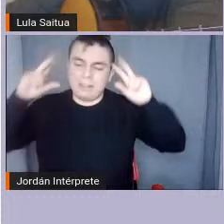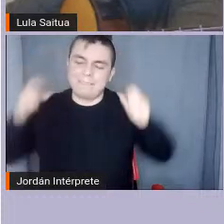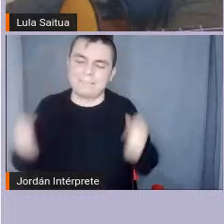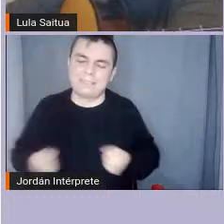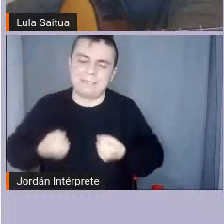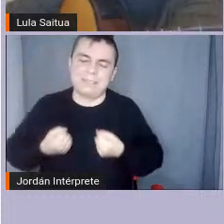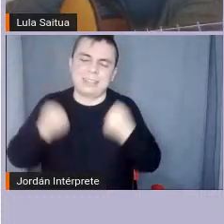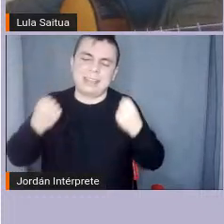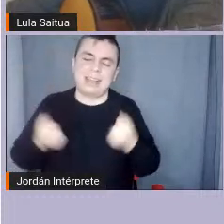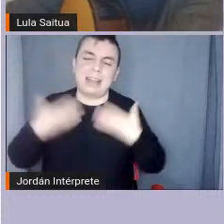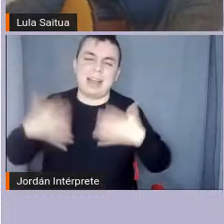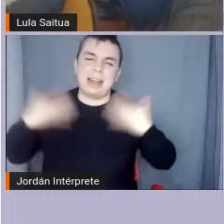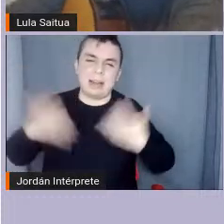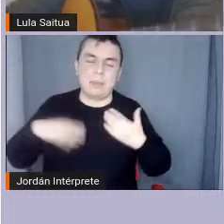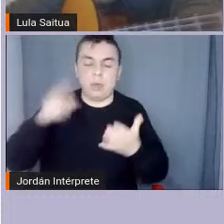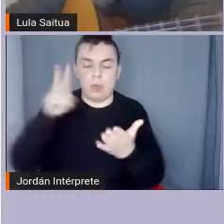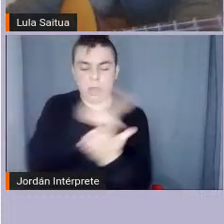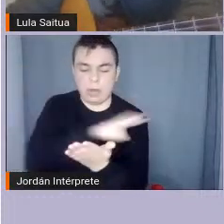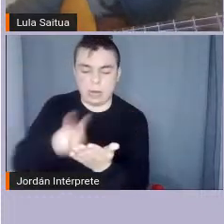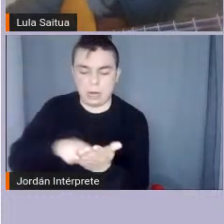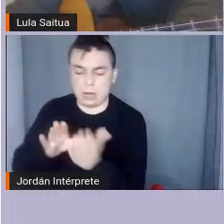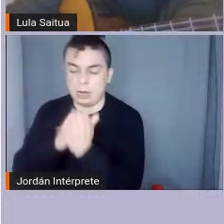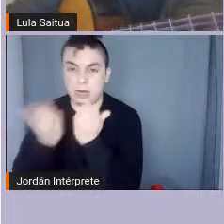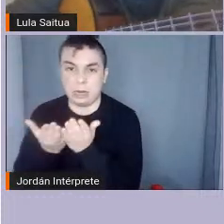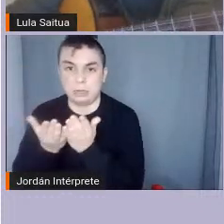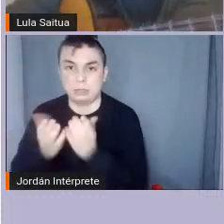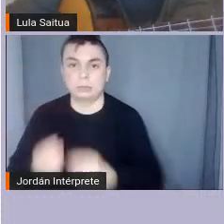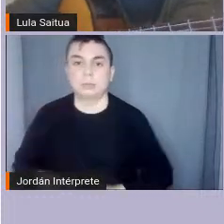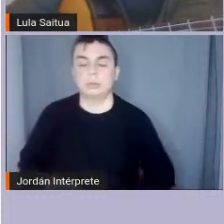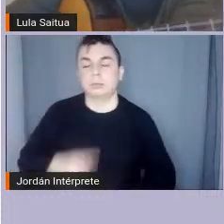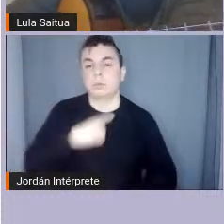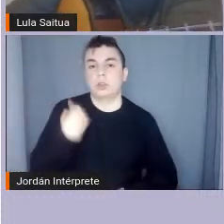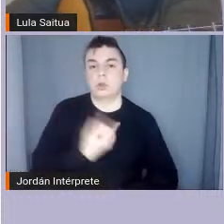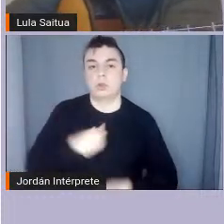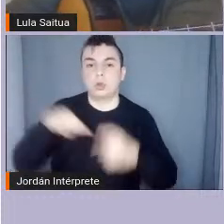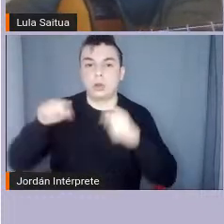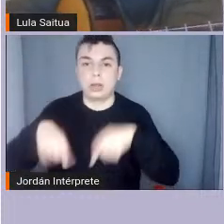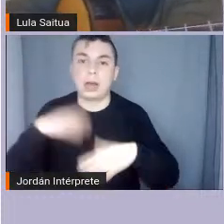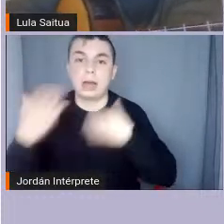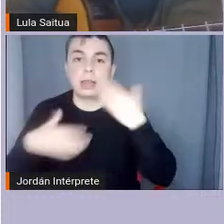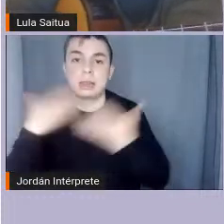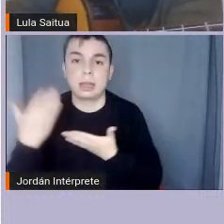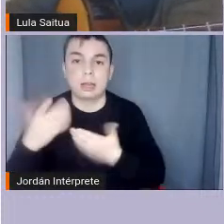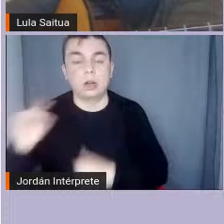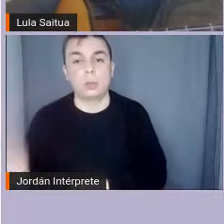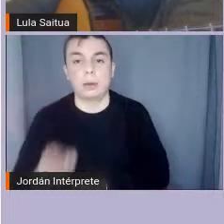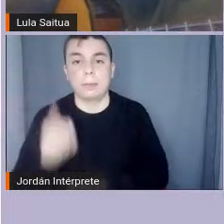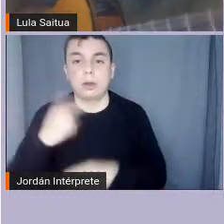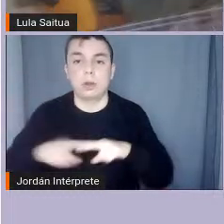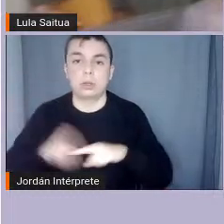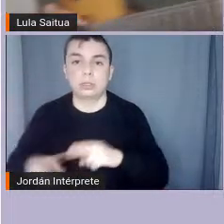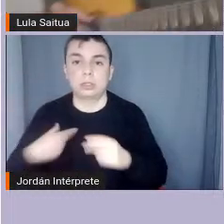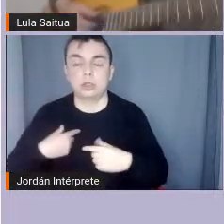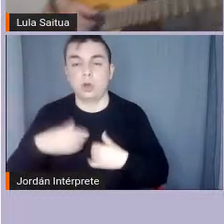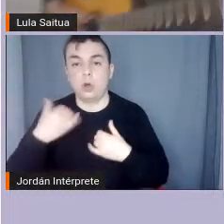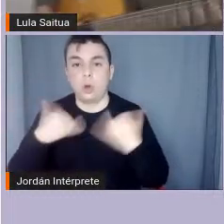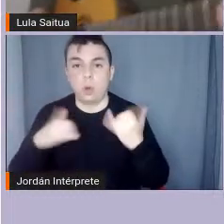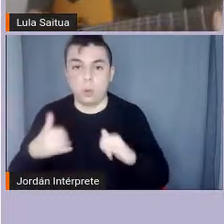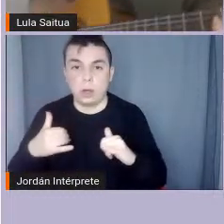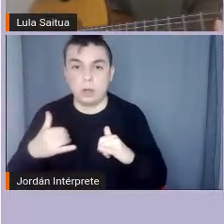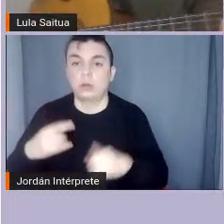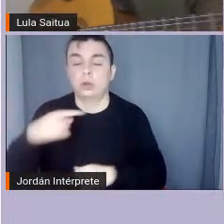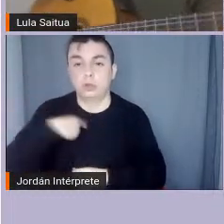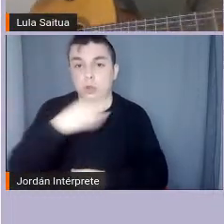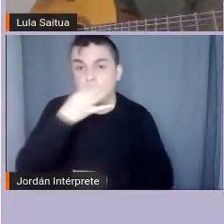con ganas de leer. Así es que la vamos a cantar. Y para cantarla, lo primero que voy a hacer yo es un juego de eco. Digo yo y ustedes